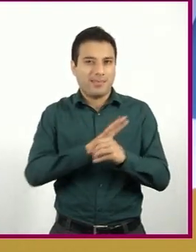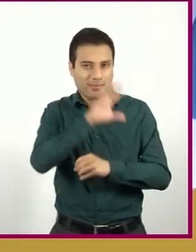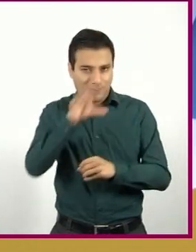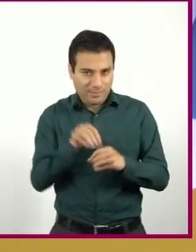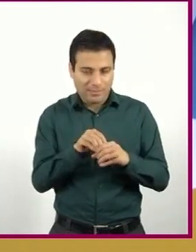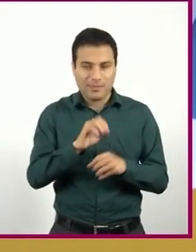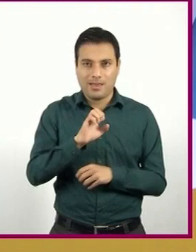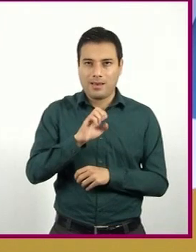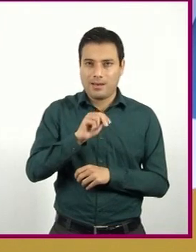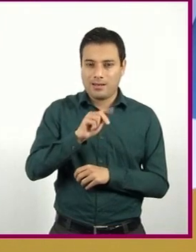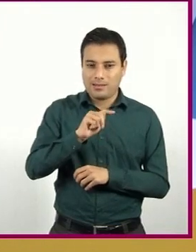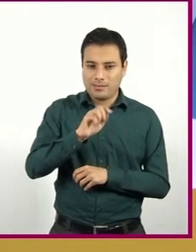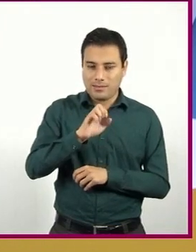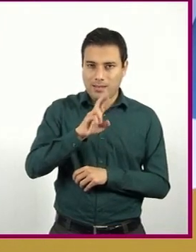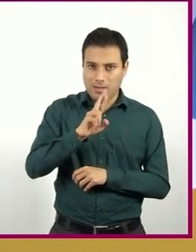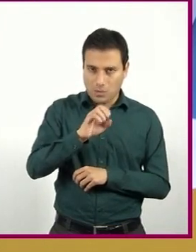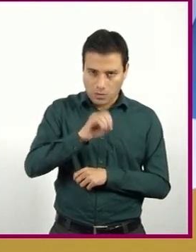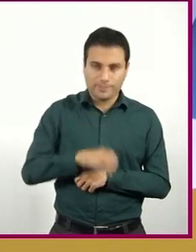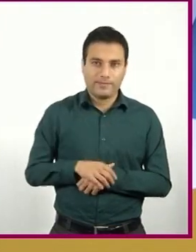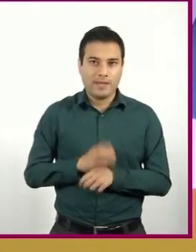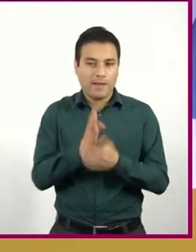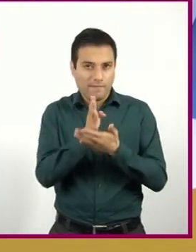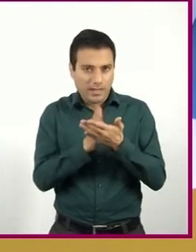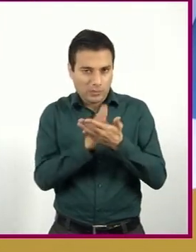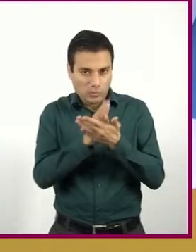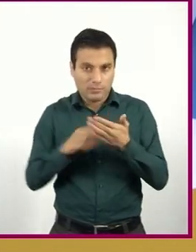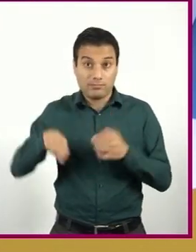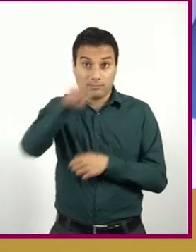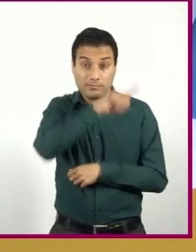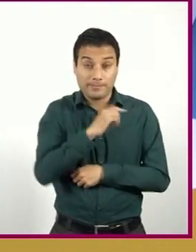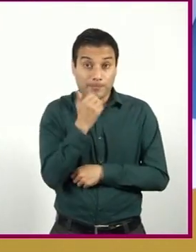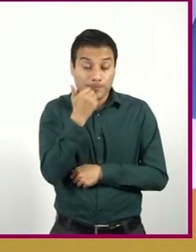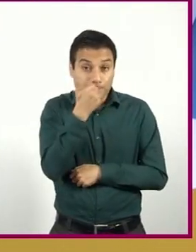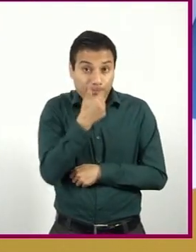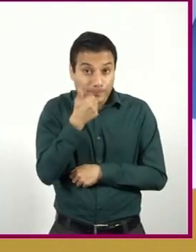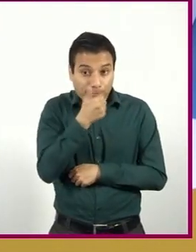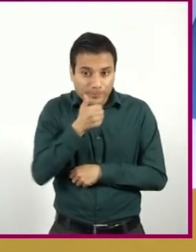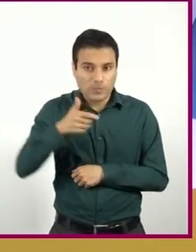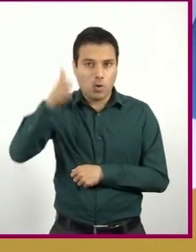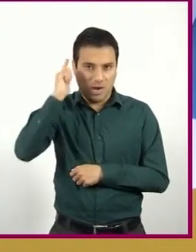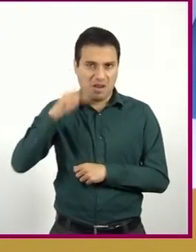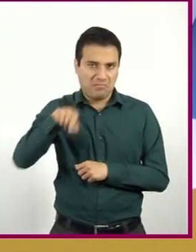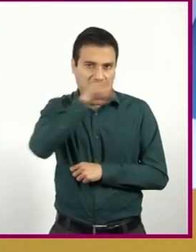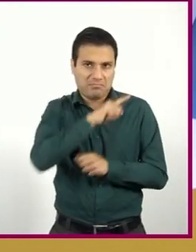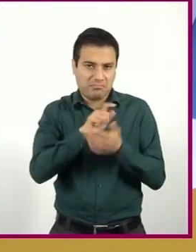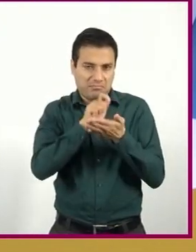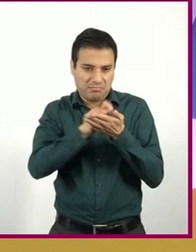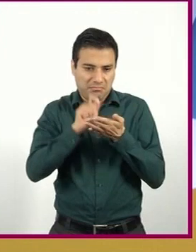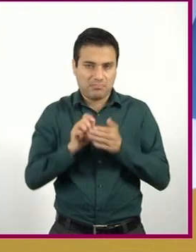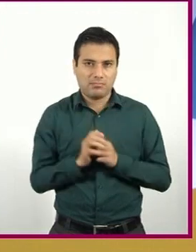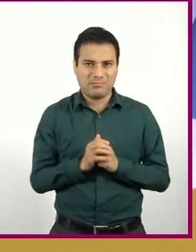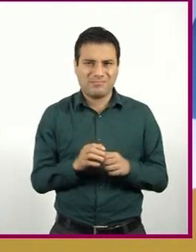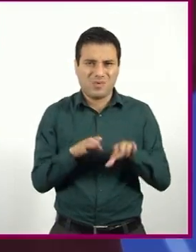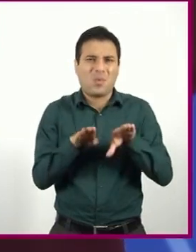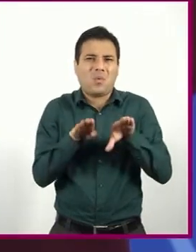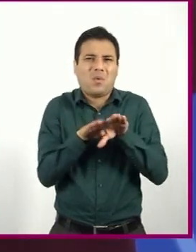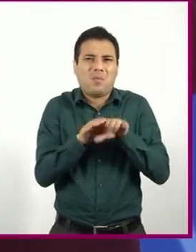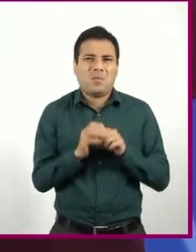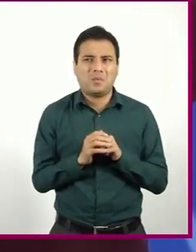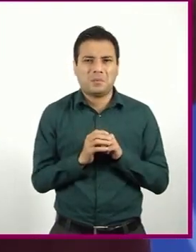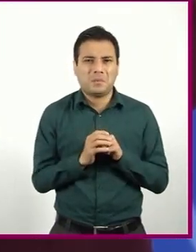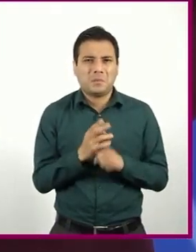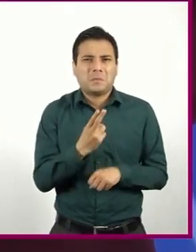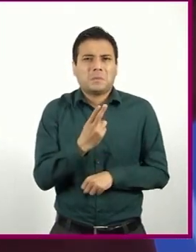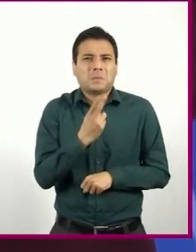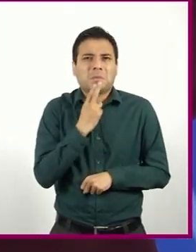de fracciones. Bueno, espero que las alumnas y los alumnos puedan realizar el suyo en casa, pero ¿cómo lo puedo utilizar para saber qué